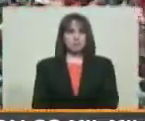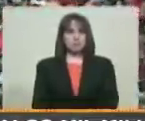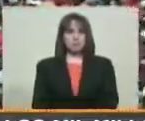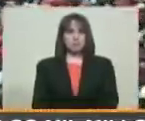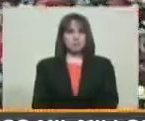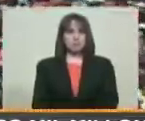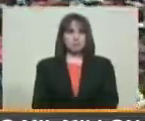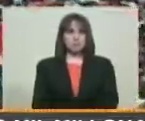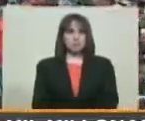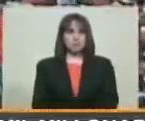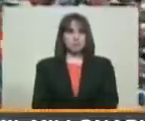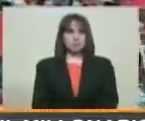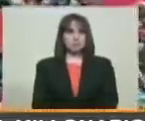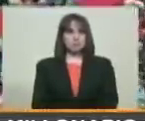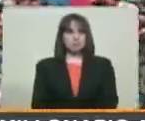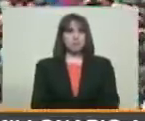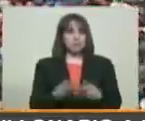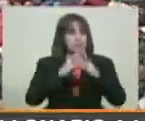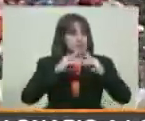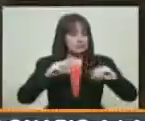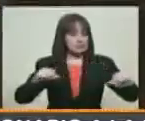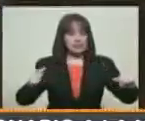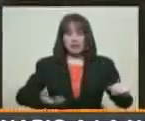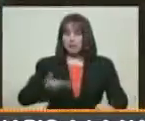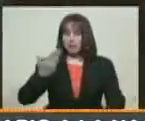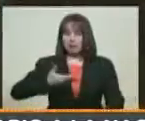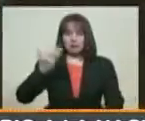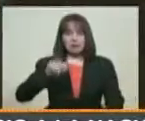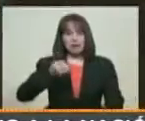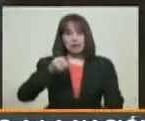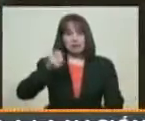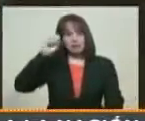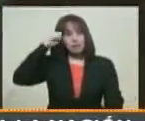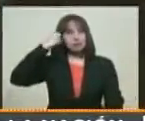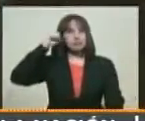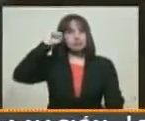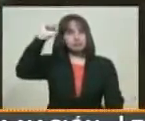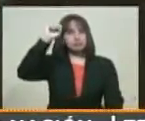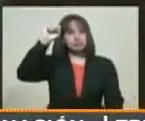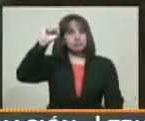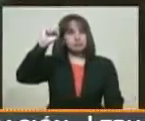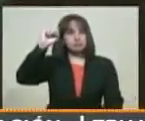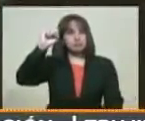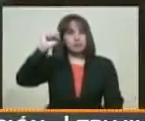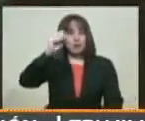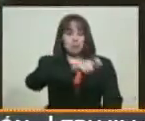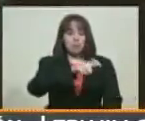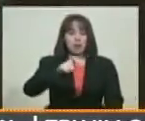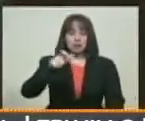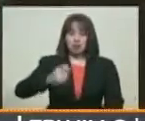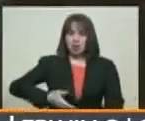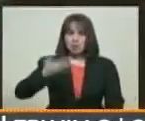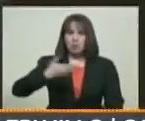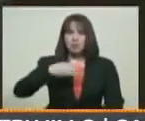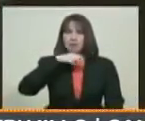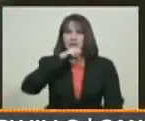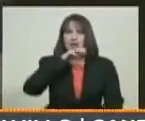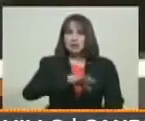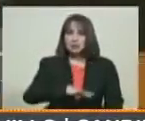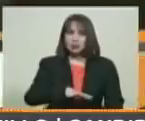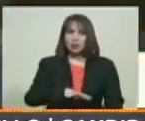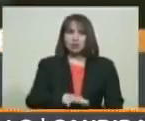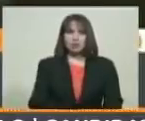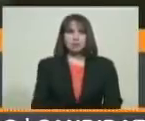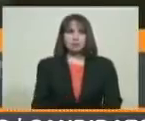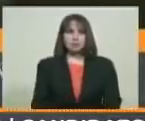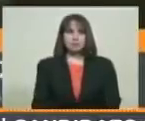Tierra gloriosa también, Trujillo, tierra de mártires y de héroes.